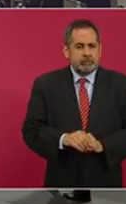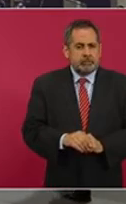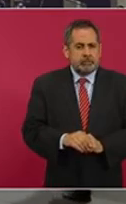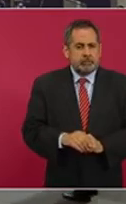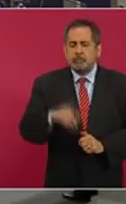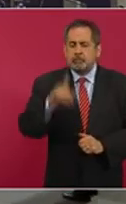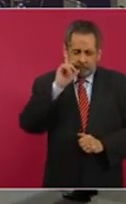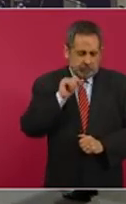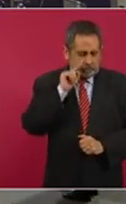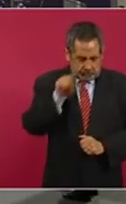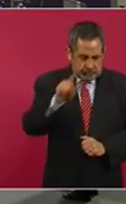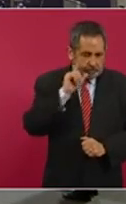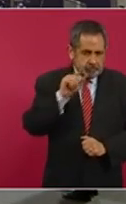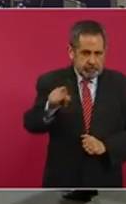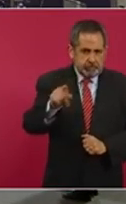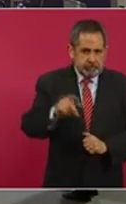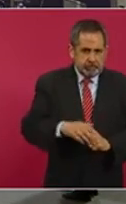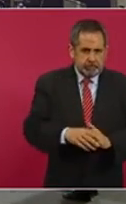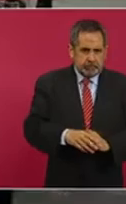Mañana.